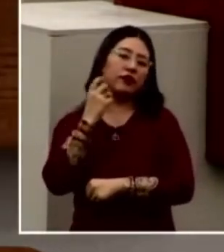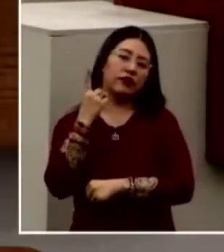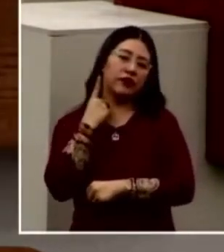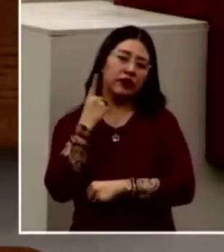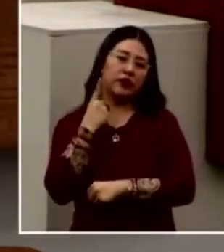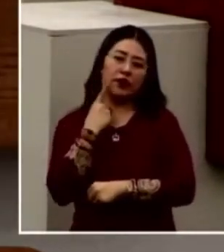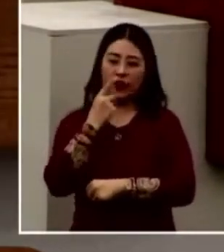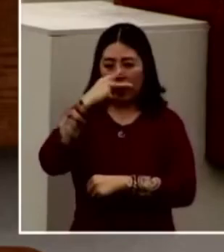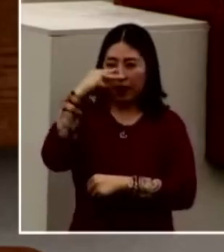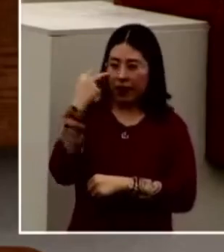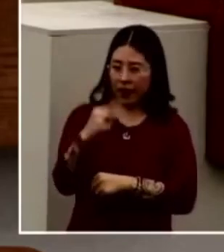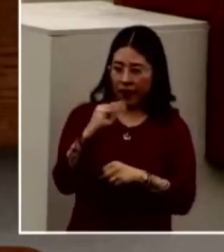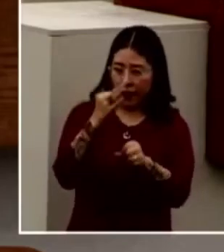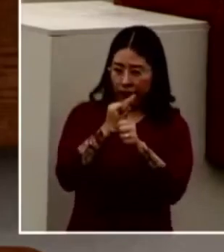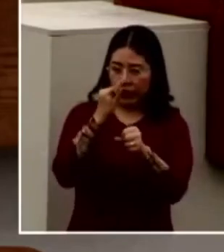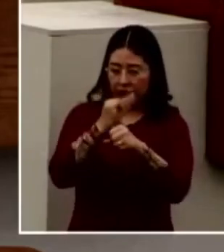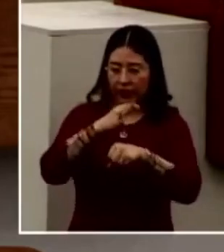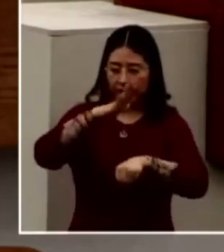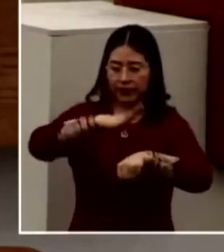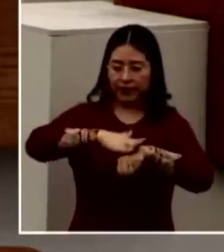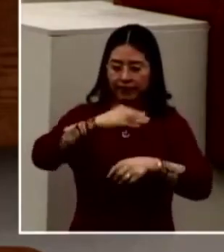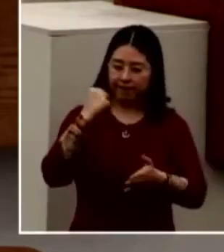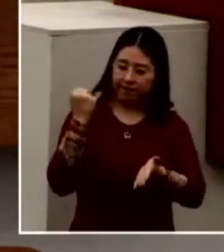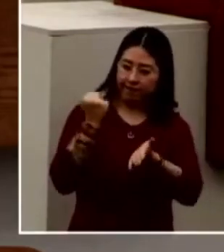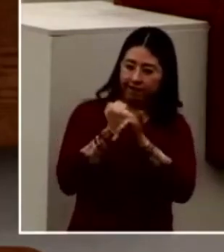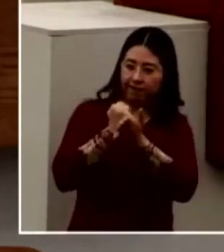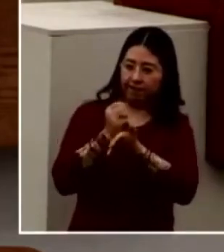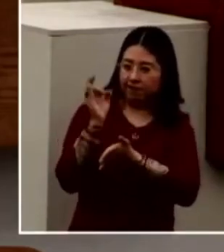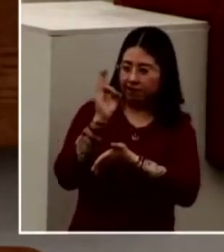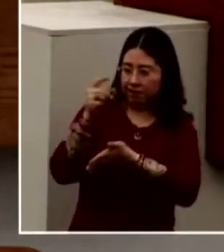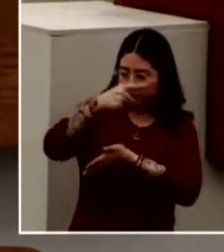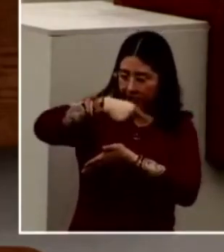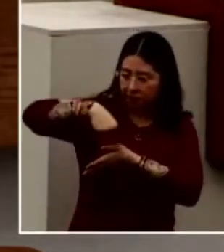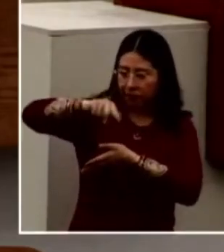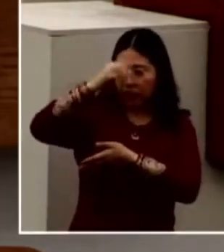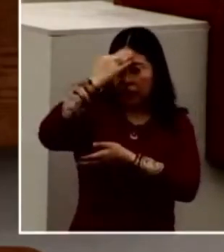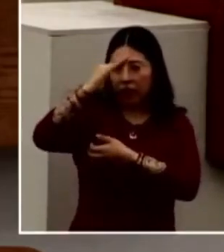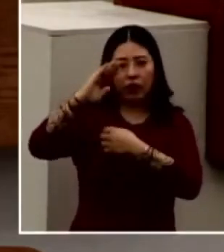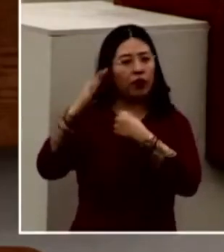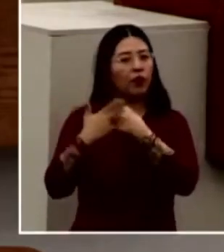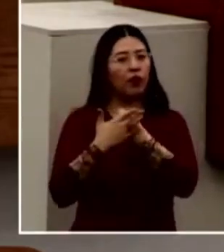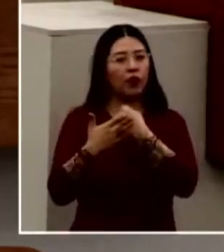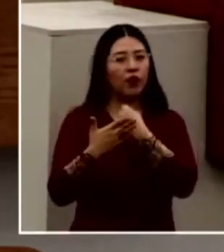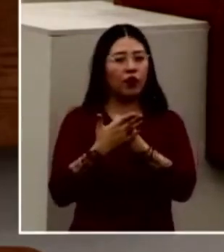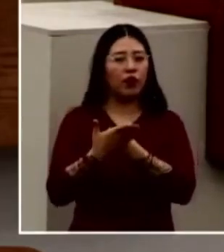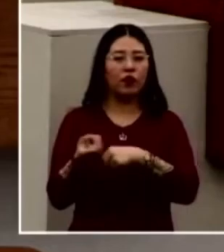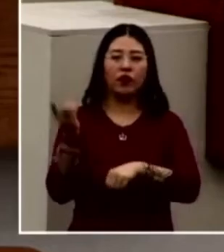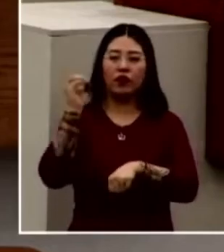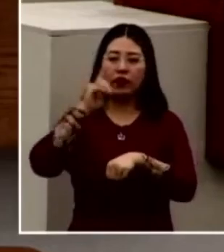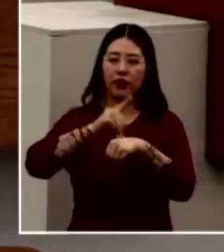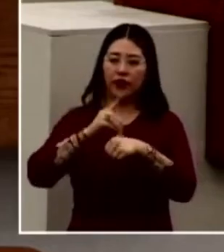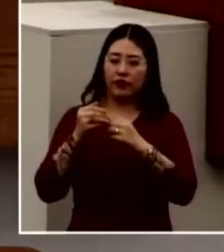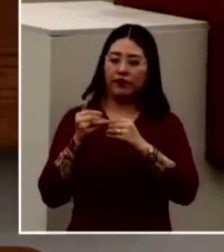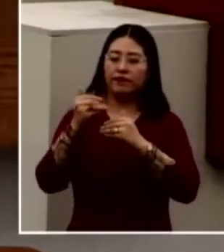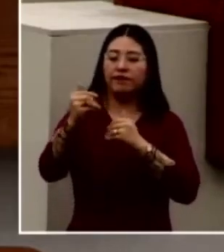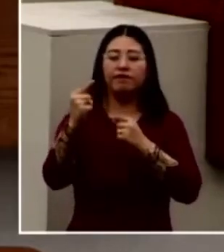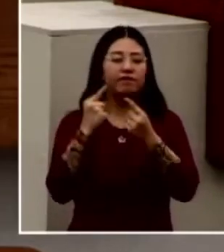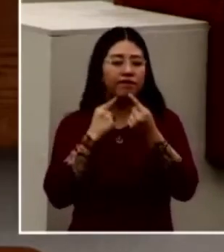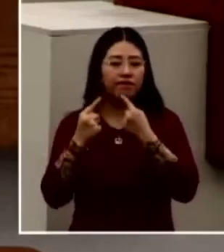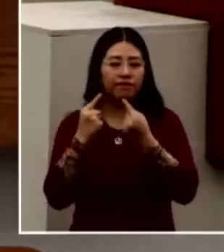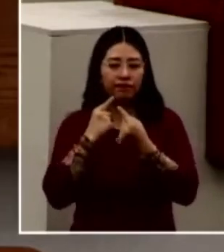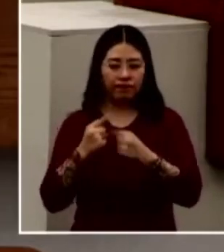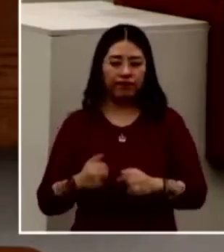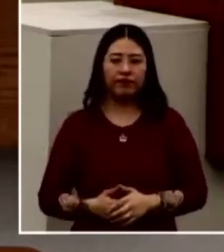Senadores y que seguramente ustedes discutirán en los próximos días.